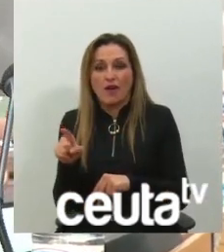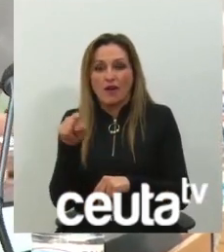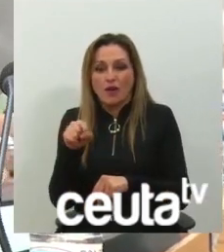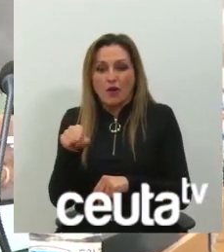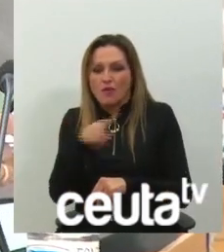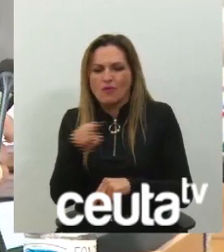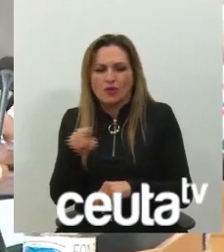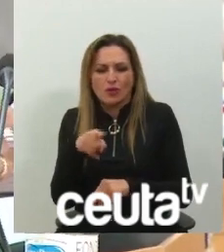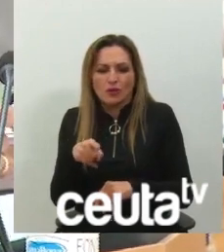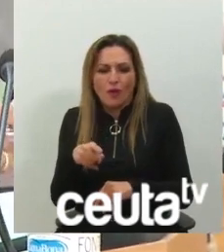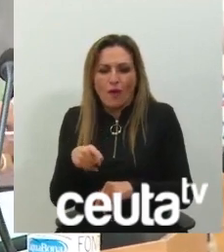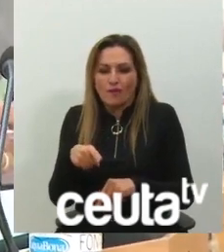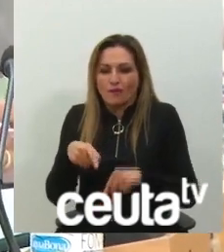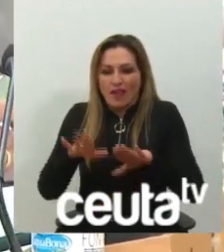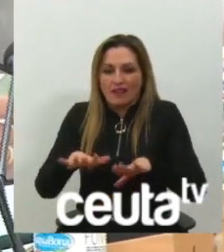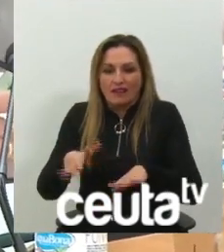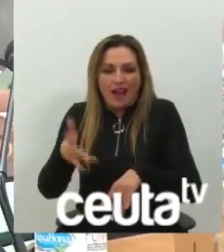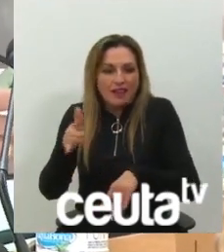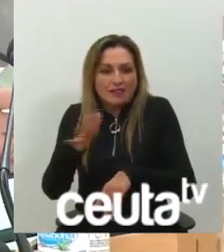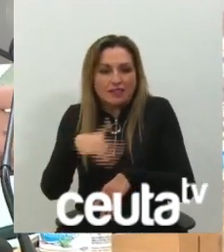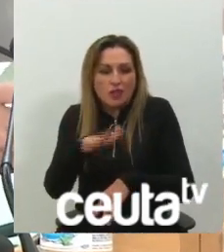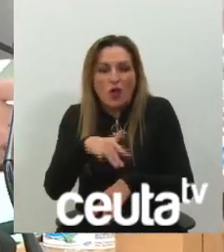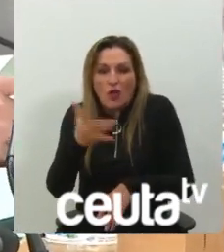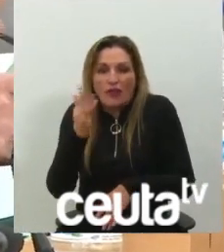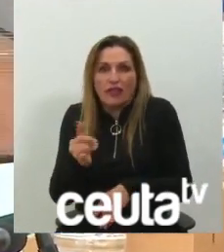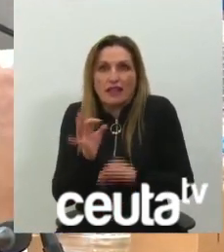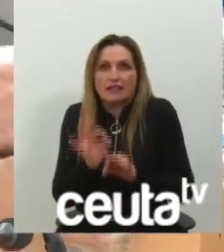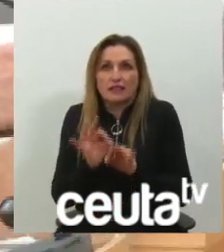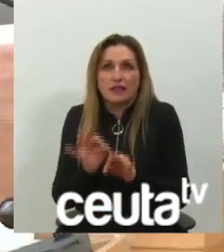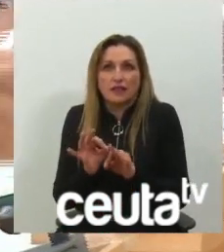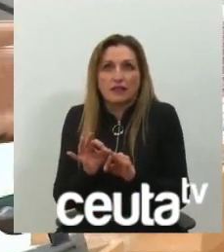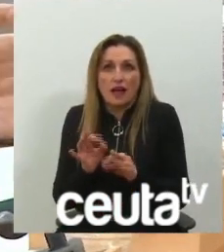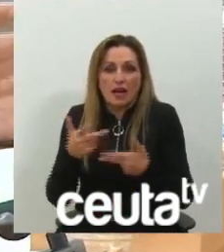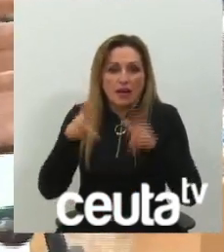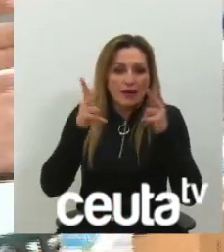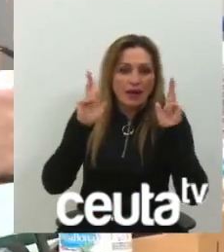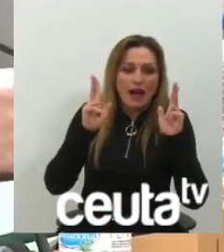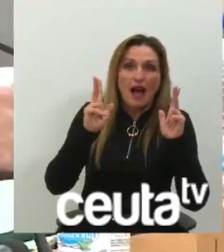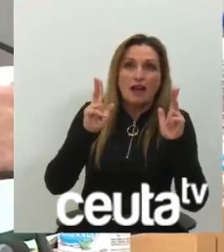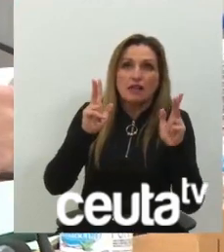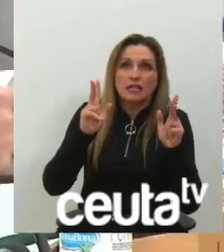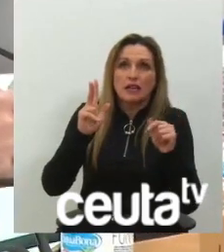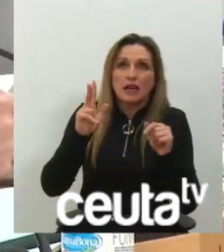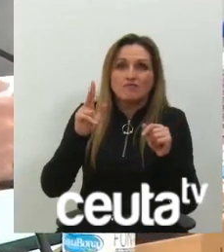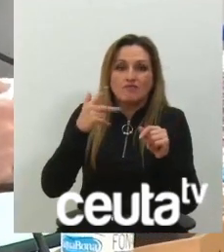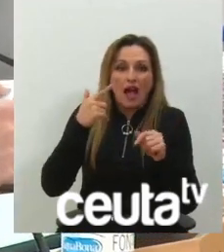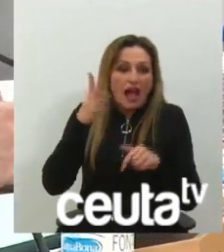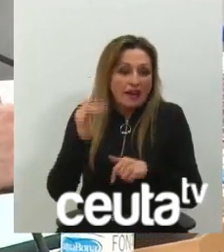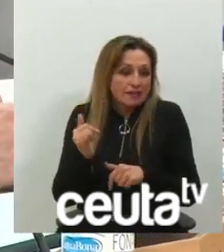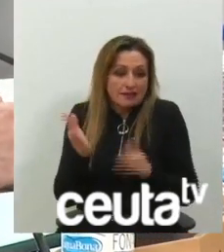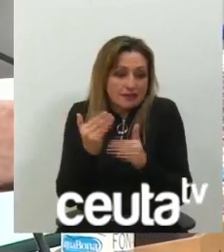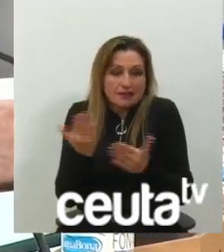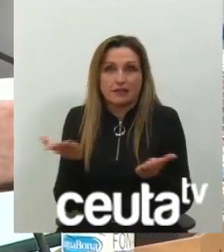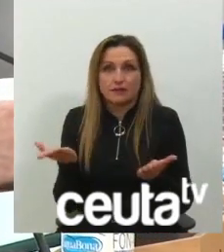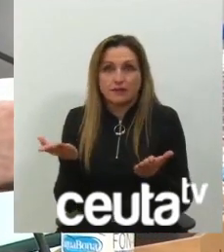cuál yo creo que son absolutamente estatistas normalmente lo de la liberalidad me parece que no existe sólo una pose no realmente